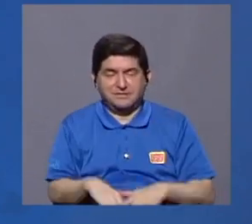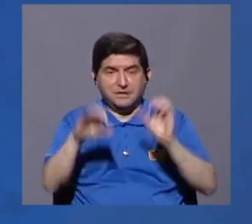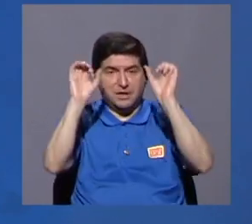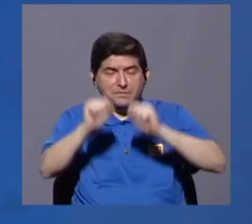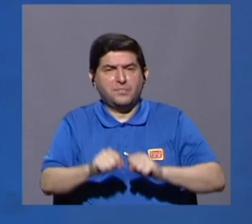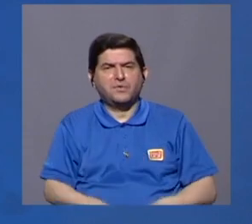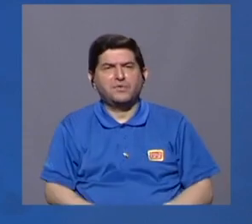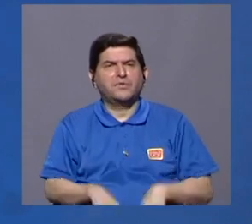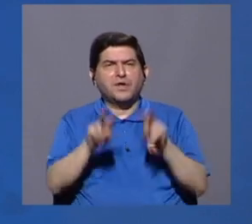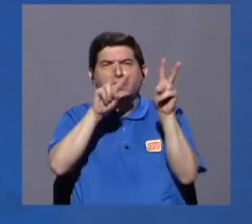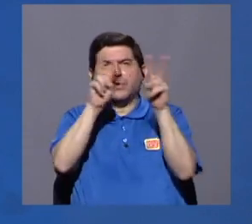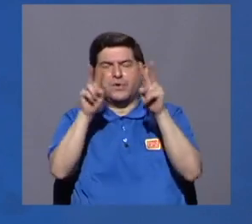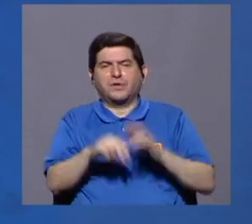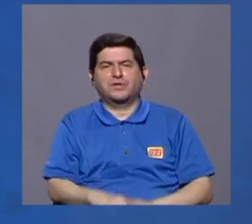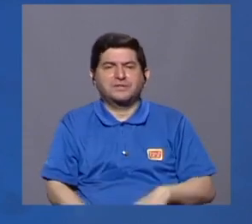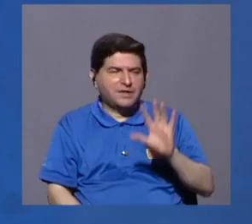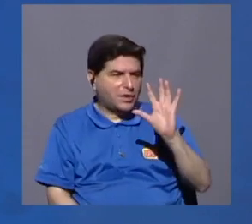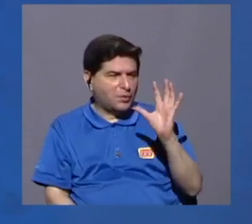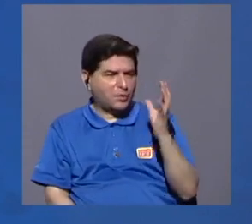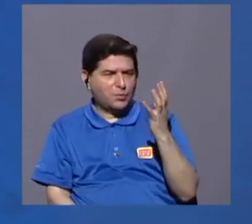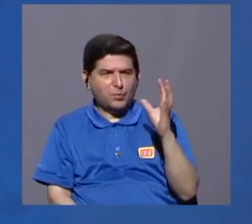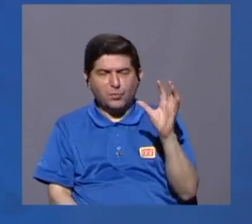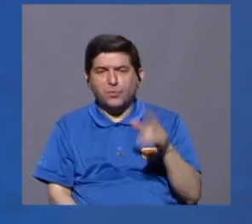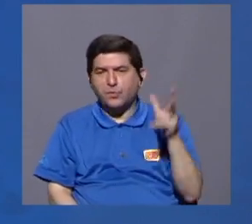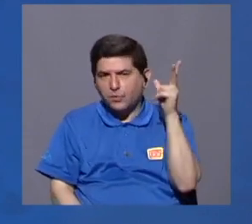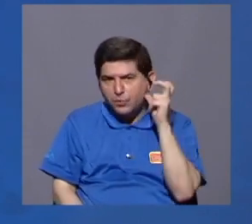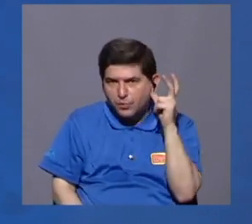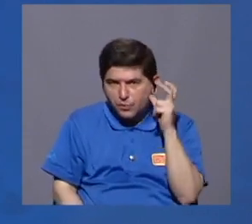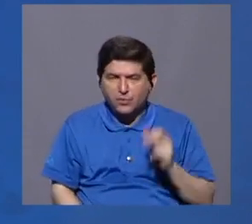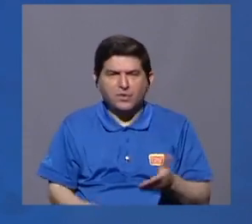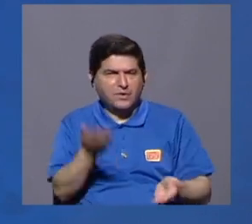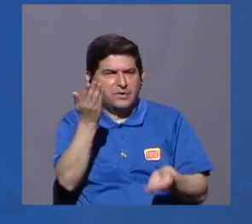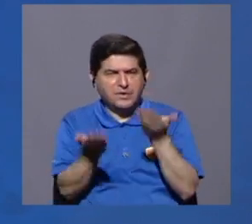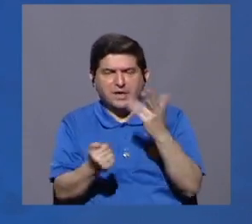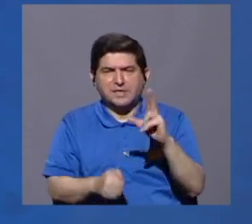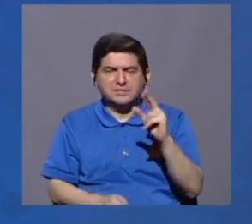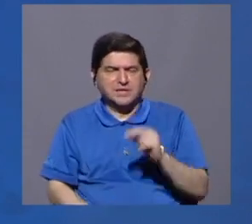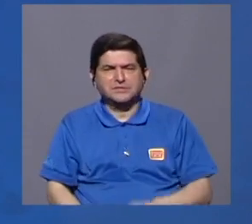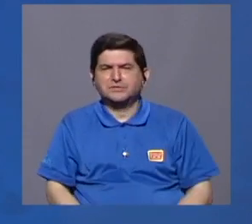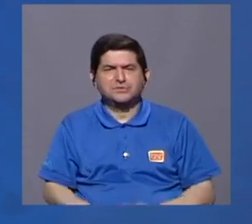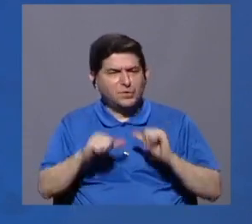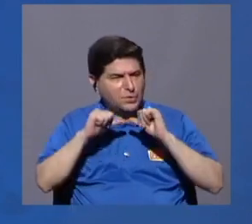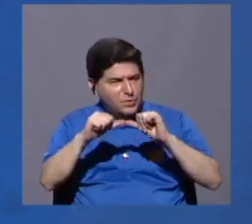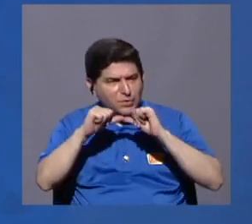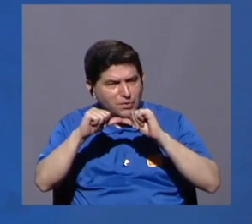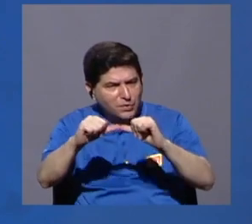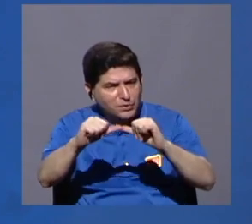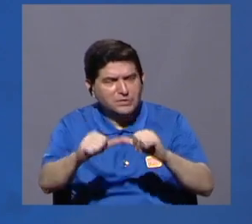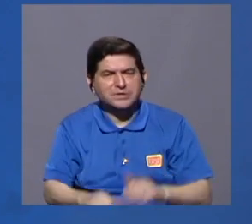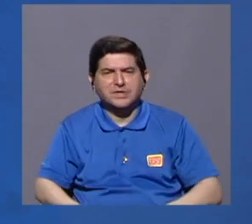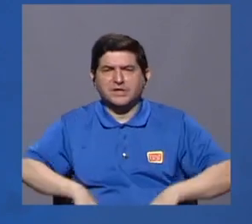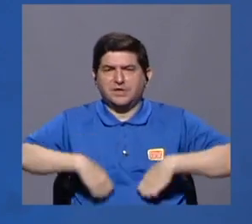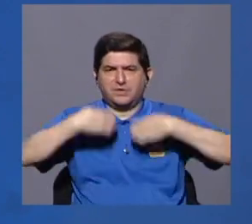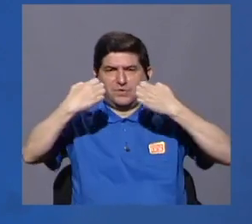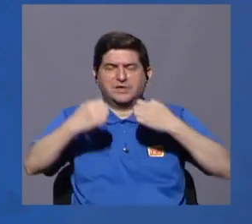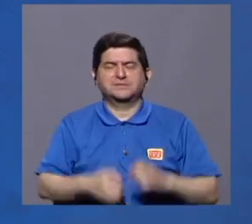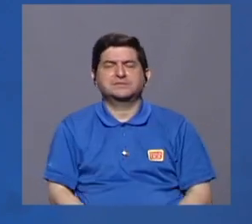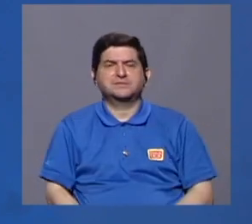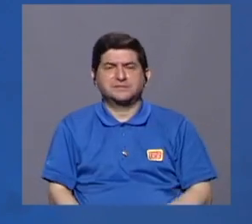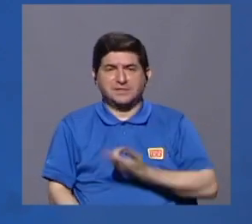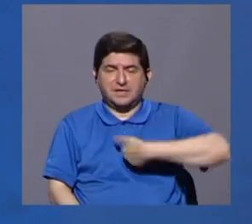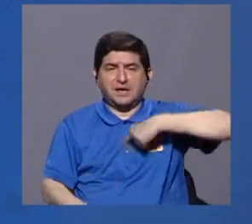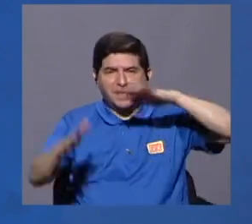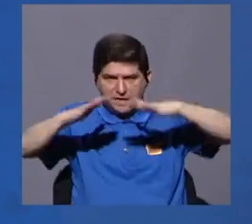observación de este en radio que todavía no existen tan sistemáticamente en el en nuestro uso horario